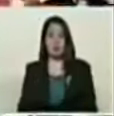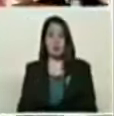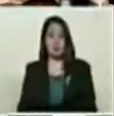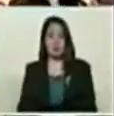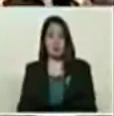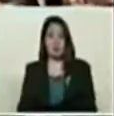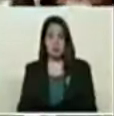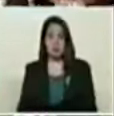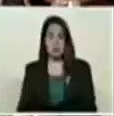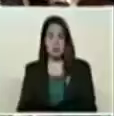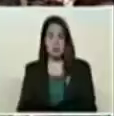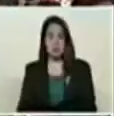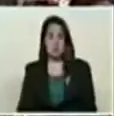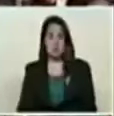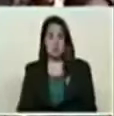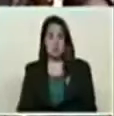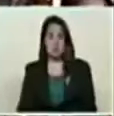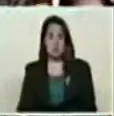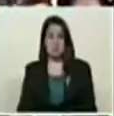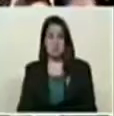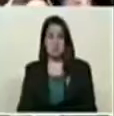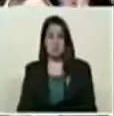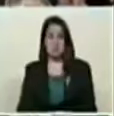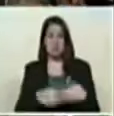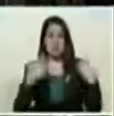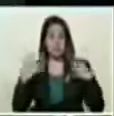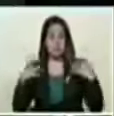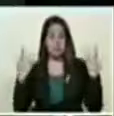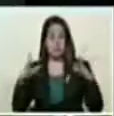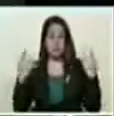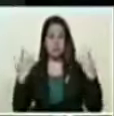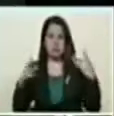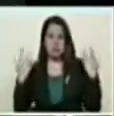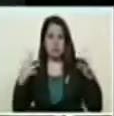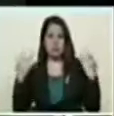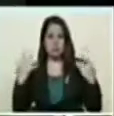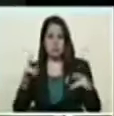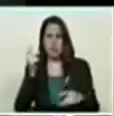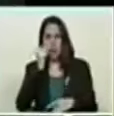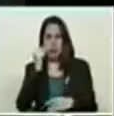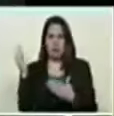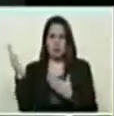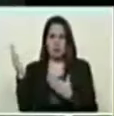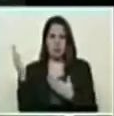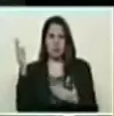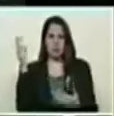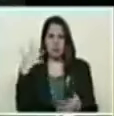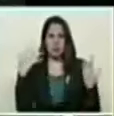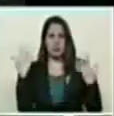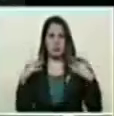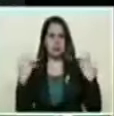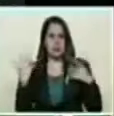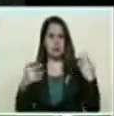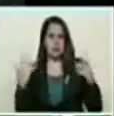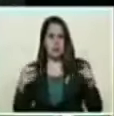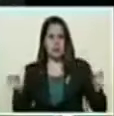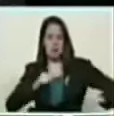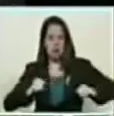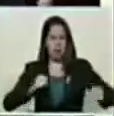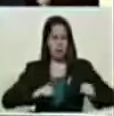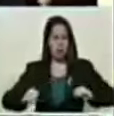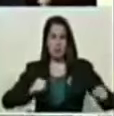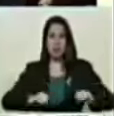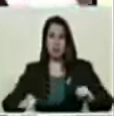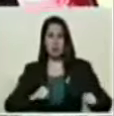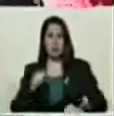Diputado Darío Vivas. Un aplauso a Darío Vivas, jefe del aparato de movilización